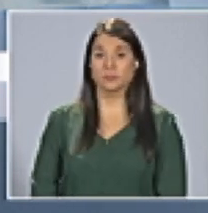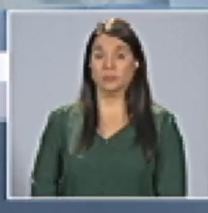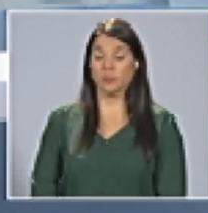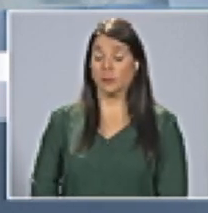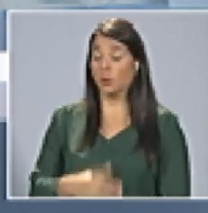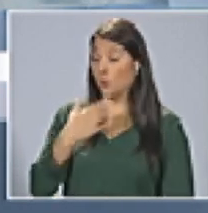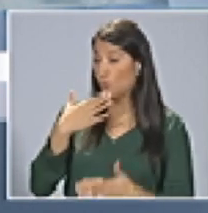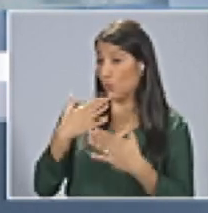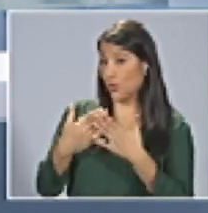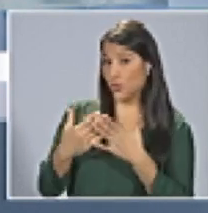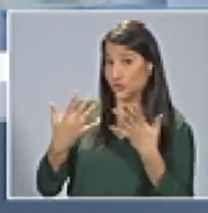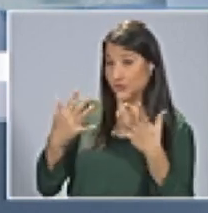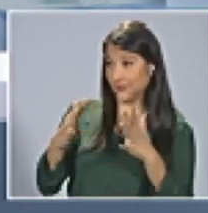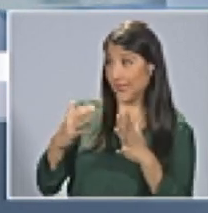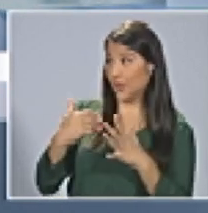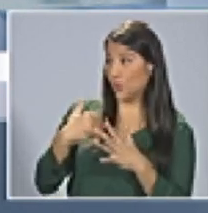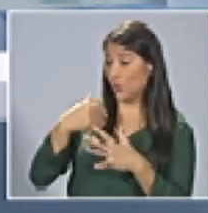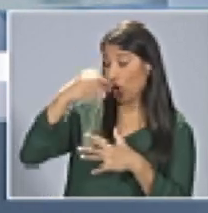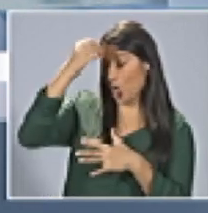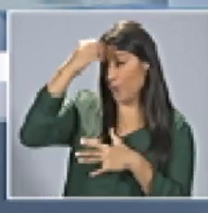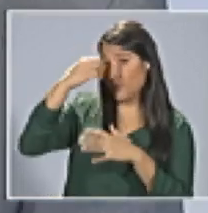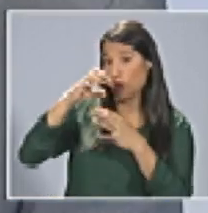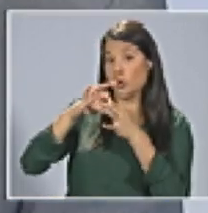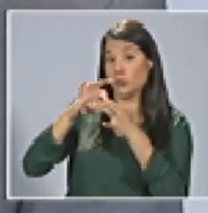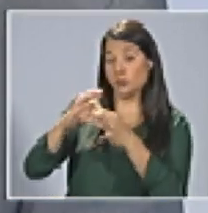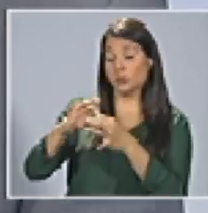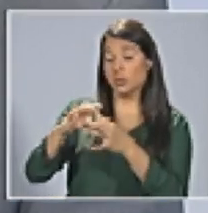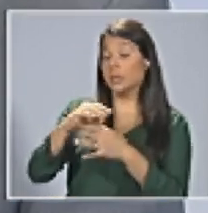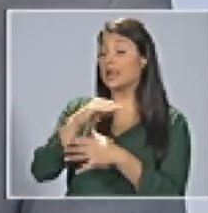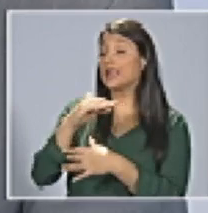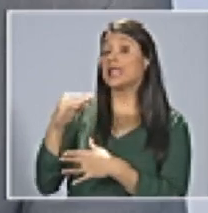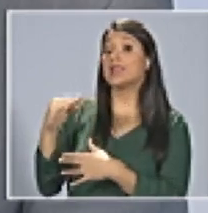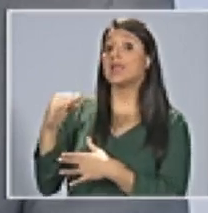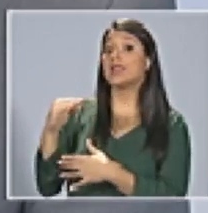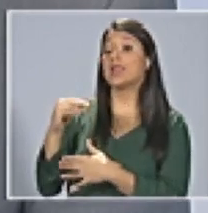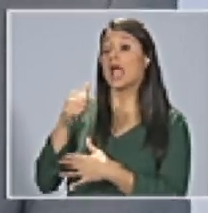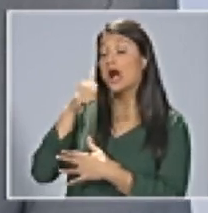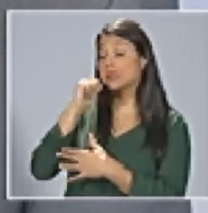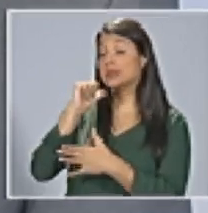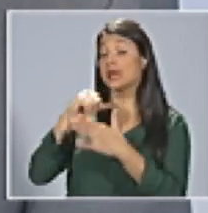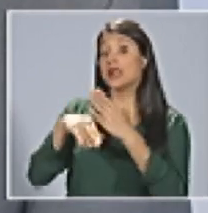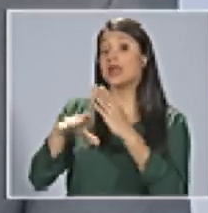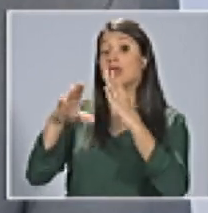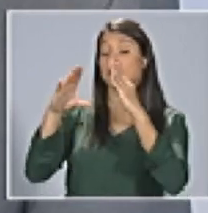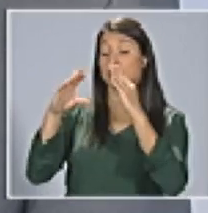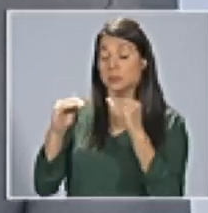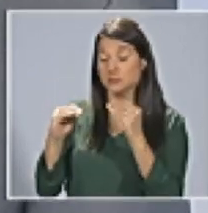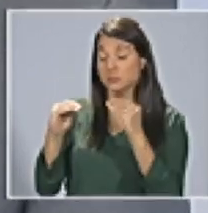han habido reacciones al respecto, y la noche de ayer